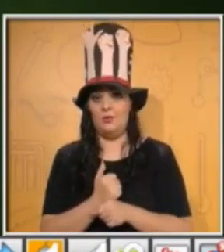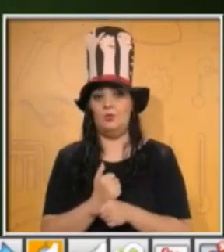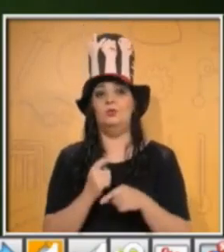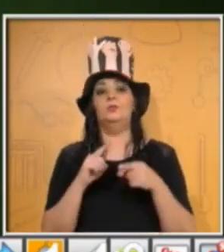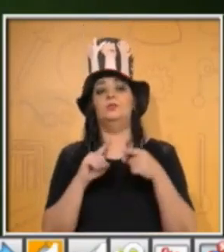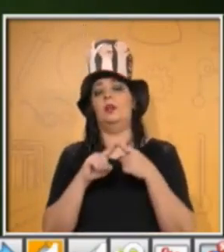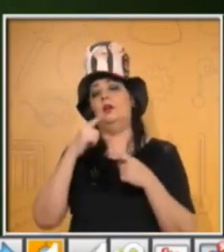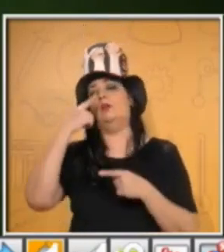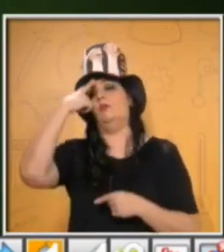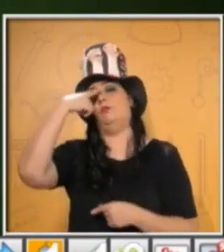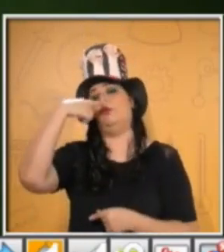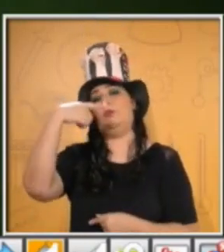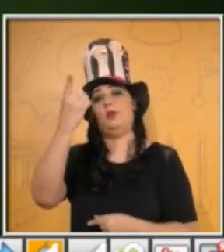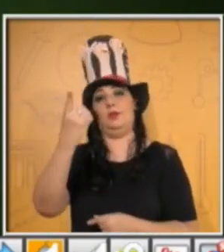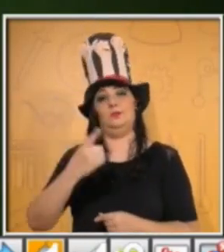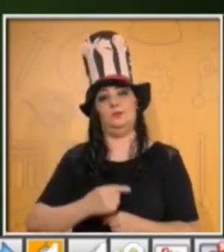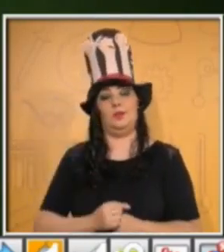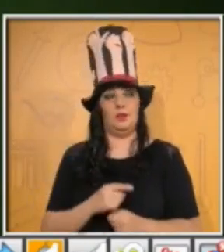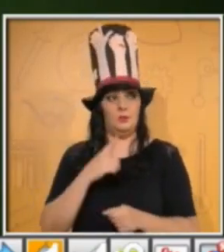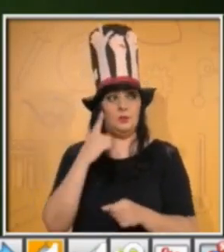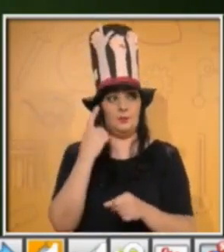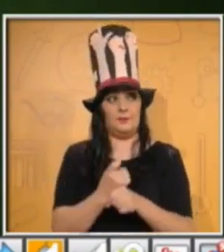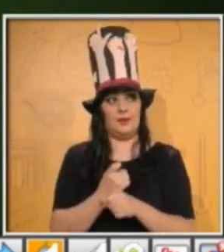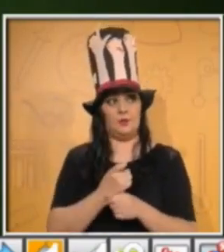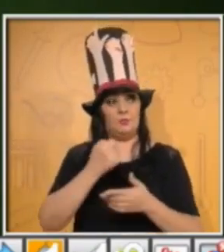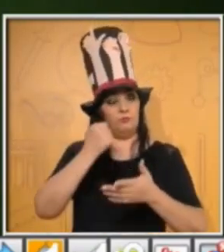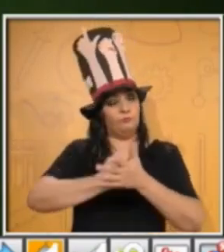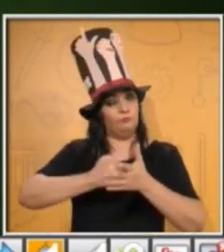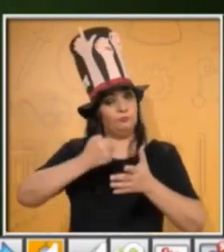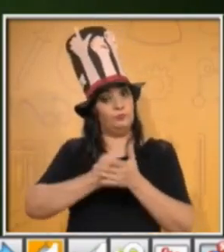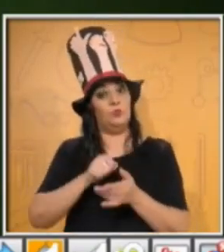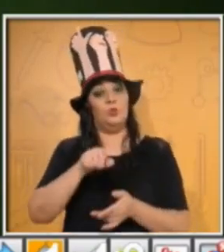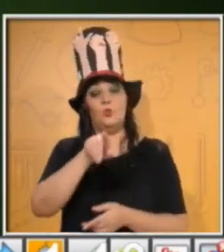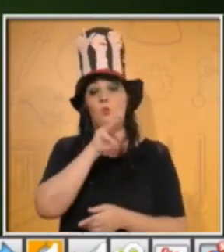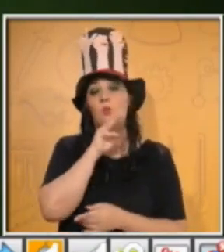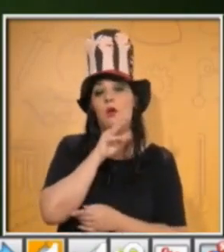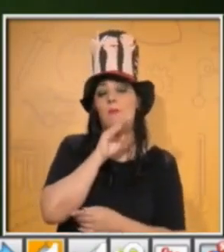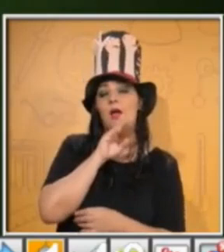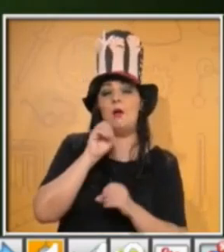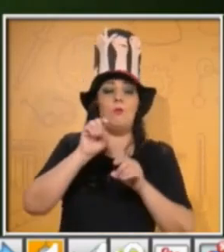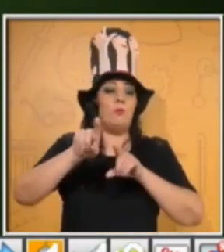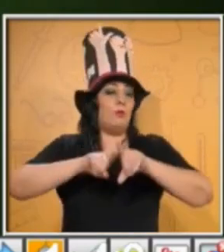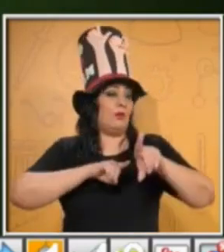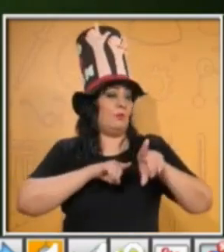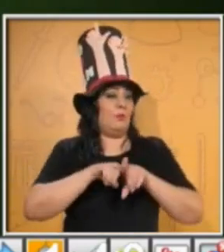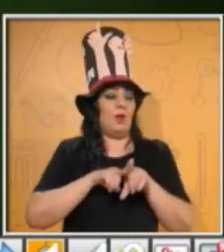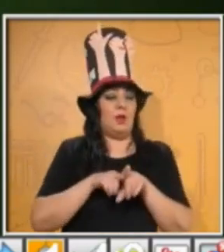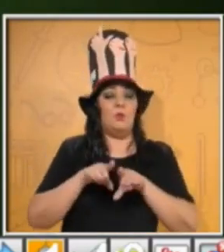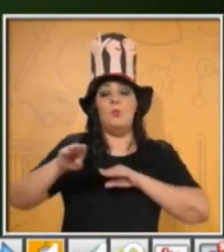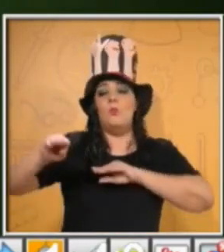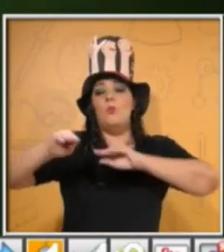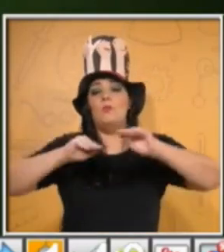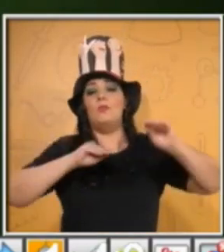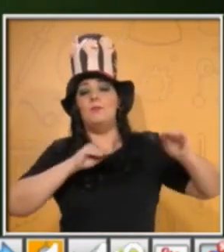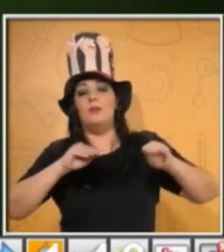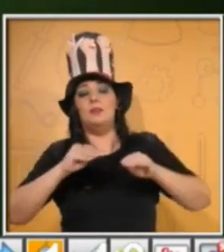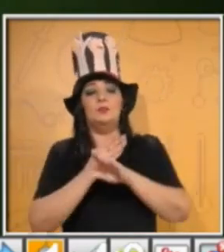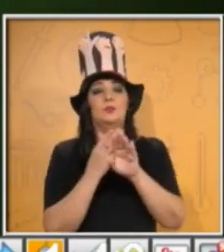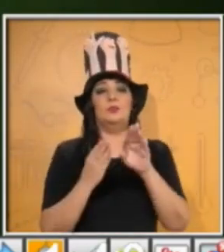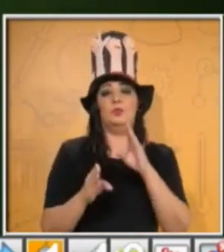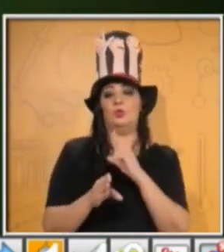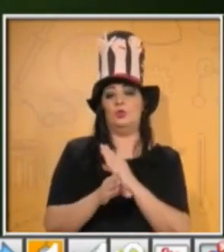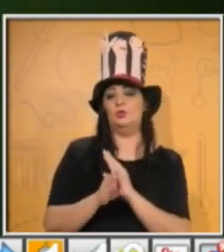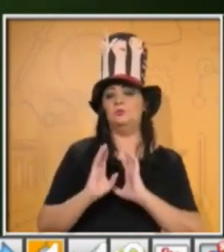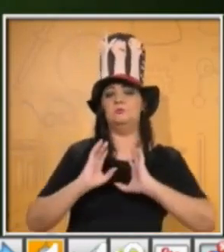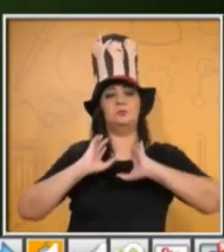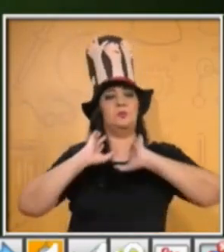tarea muy sencilla. Primero, que te pongas a practicar con tu mamá o con algún hermano los movimientos de los objetos, aventando